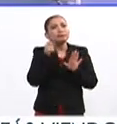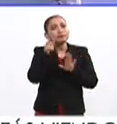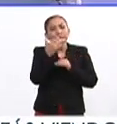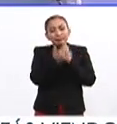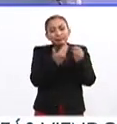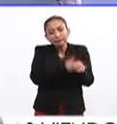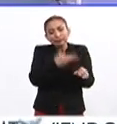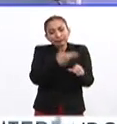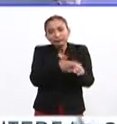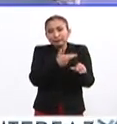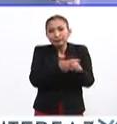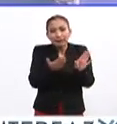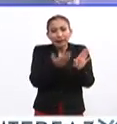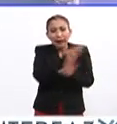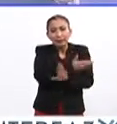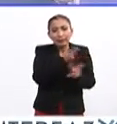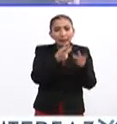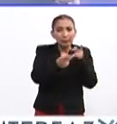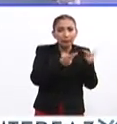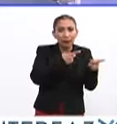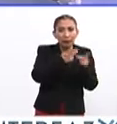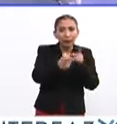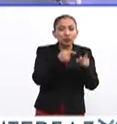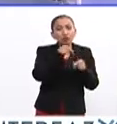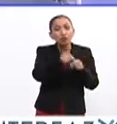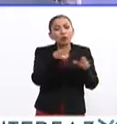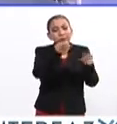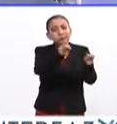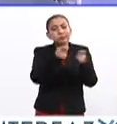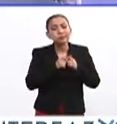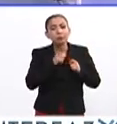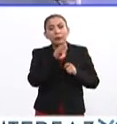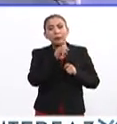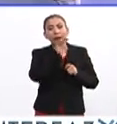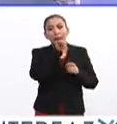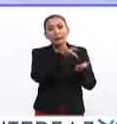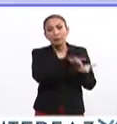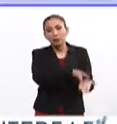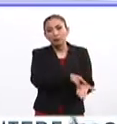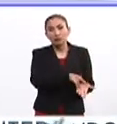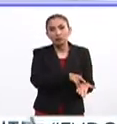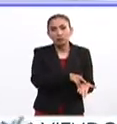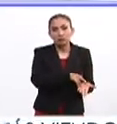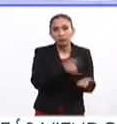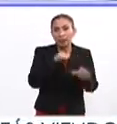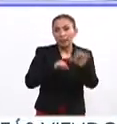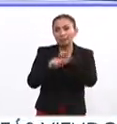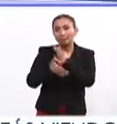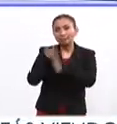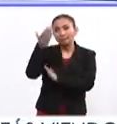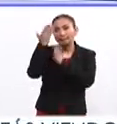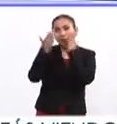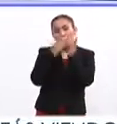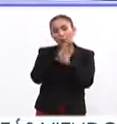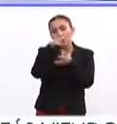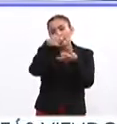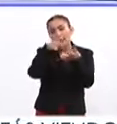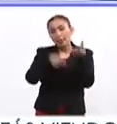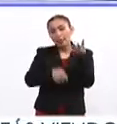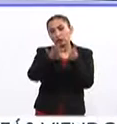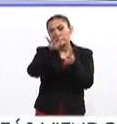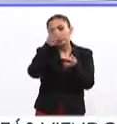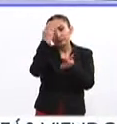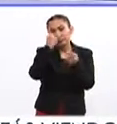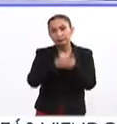el desarrollo, cómo fue previo, cómo lograste obtener este apoyo a la movilidad? ¿Cuáles fueron los elementos centrales